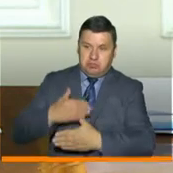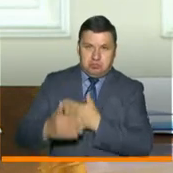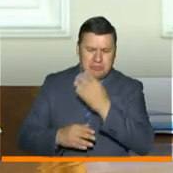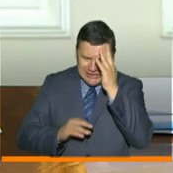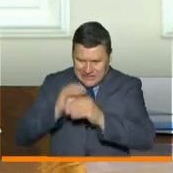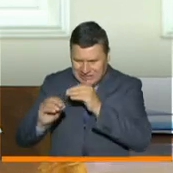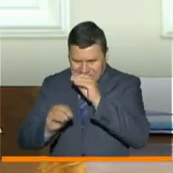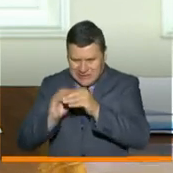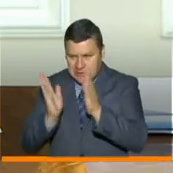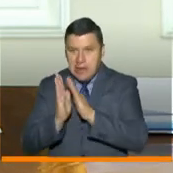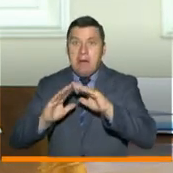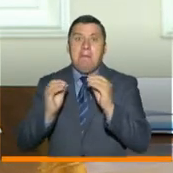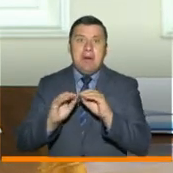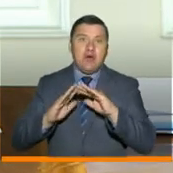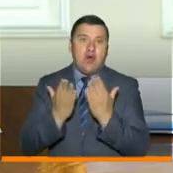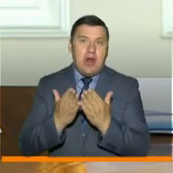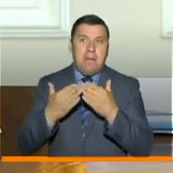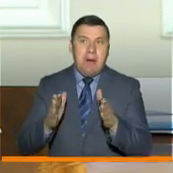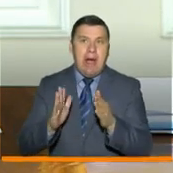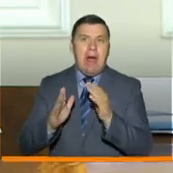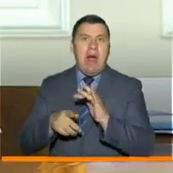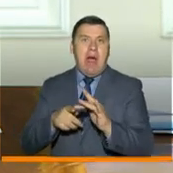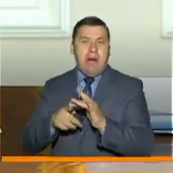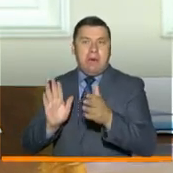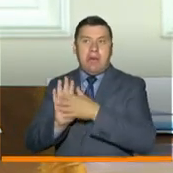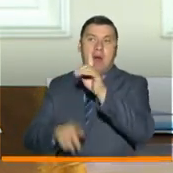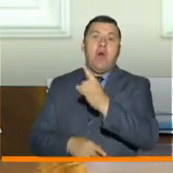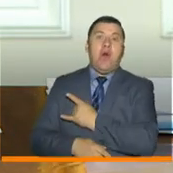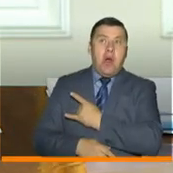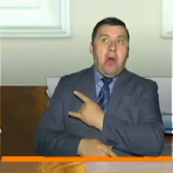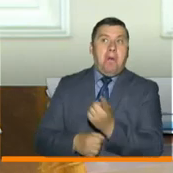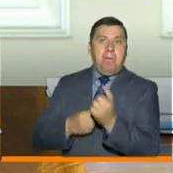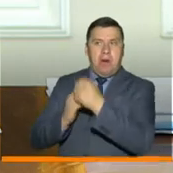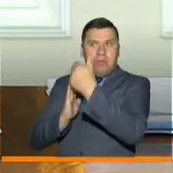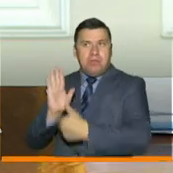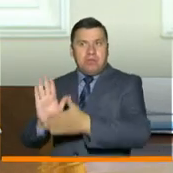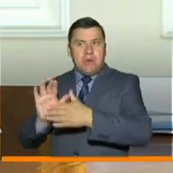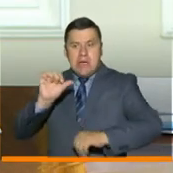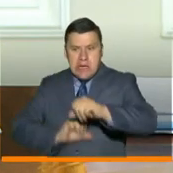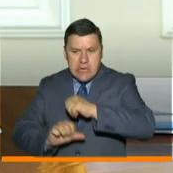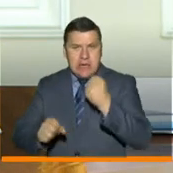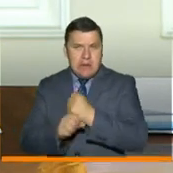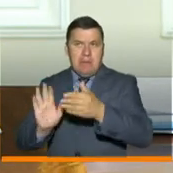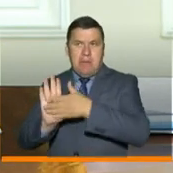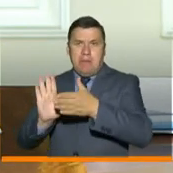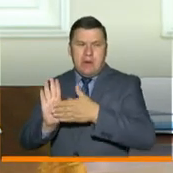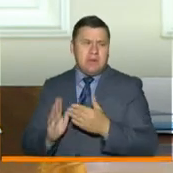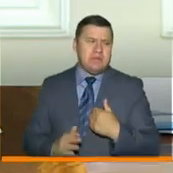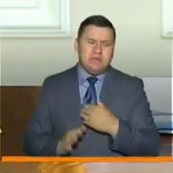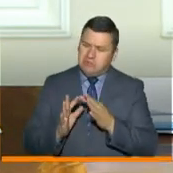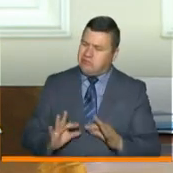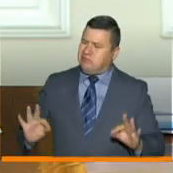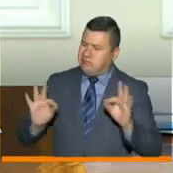avanzando, más colegios han ido aplicándolo. También tenemos universidades que a través del modelo de uso de laboratorios lo han venido haciendo. Yo creo que